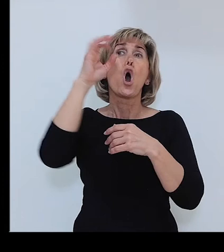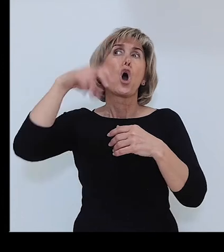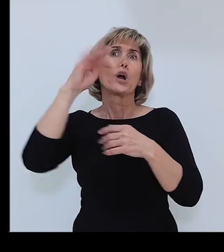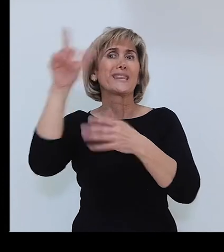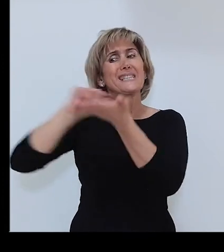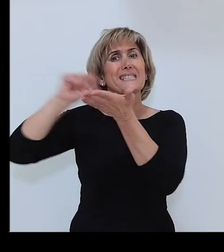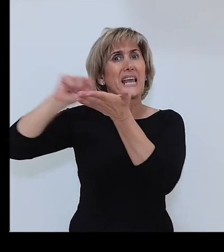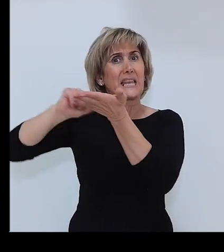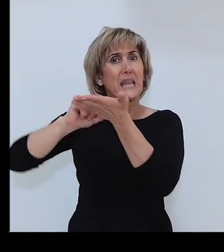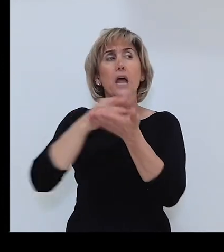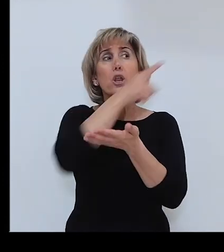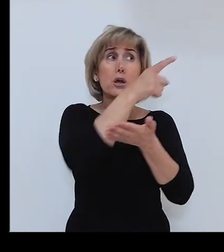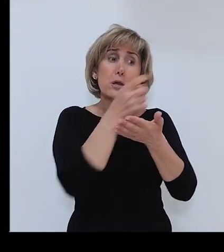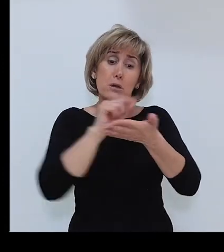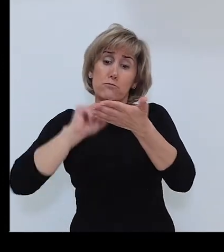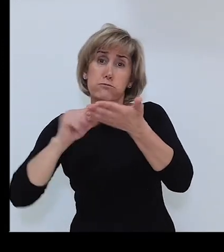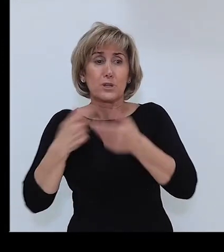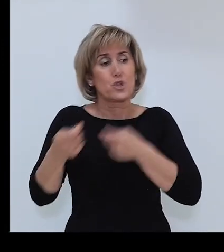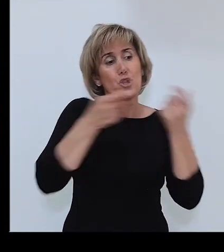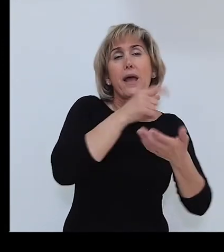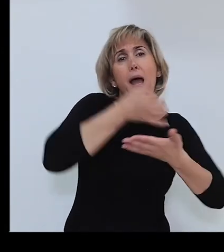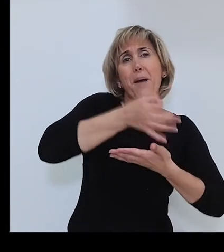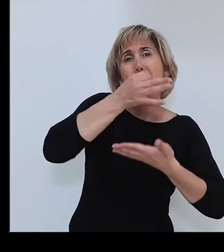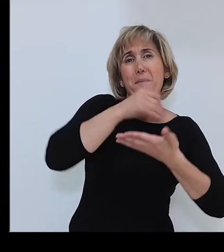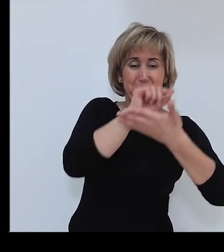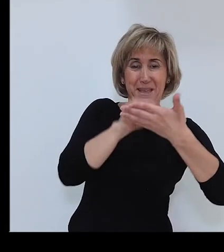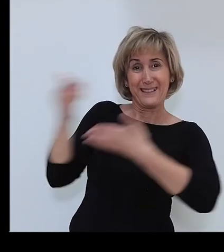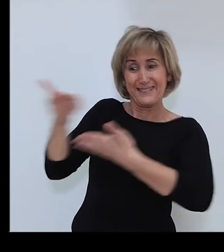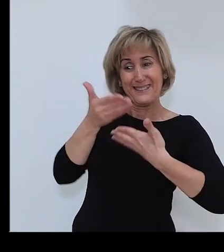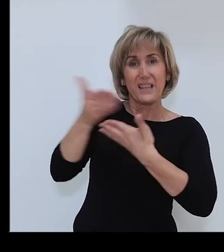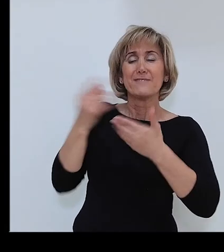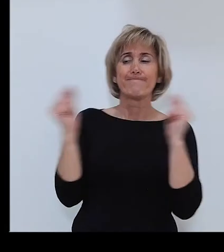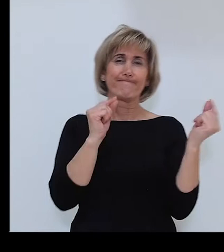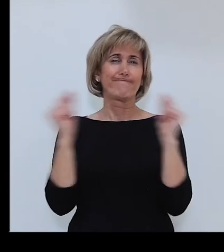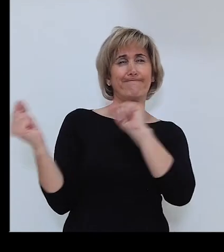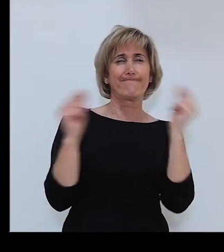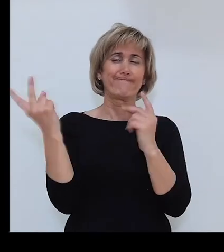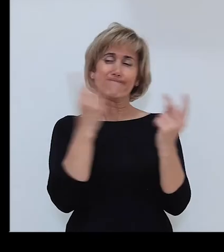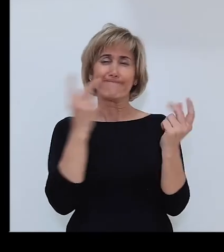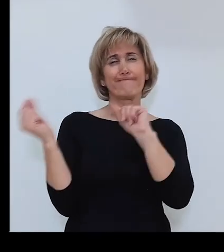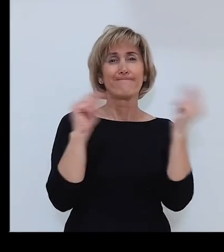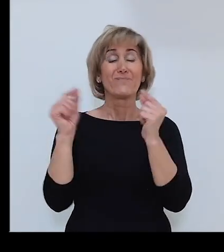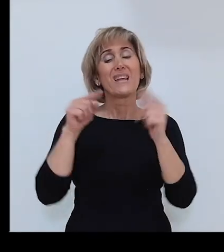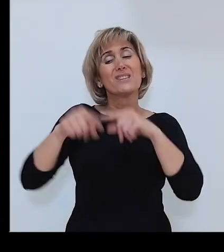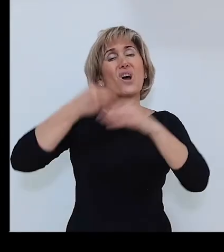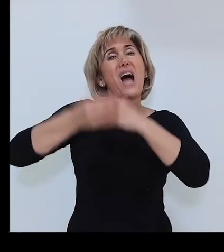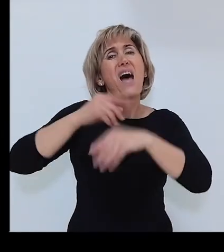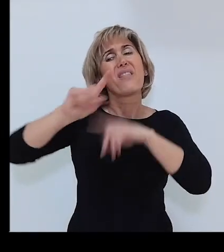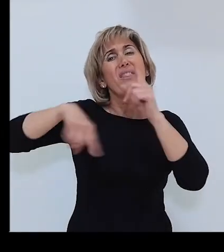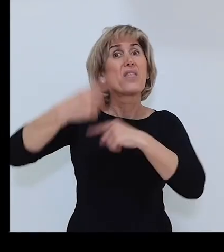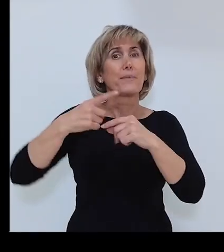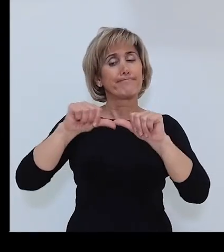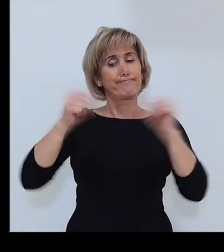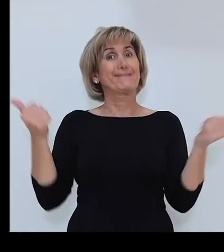le escribía los discursos a Saint-Simon, entonces hay ahí una serie de disputas por la que de hecho fue lo que los llevó después a la